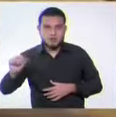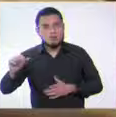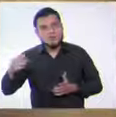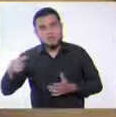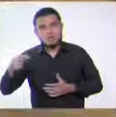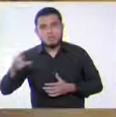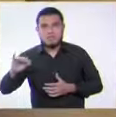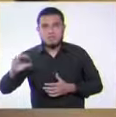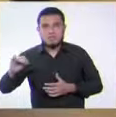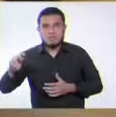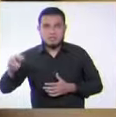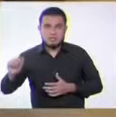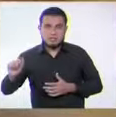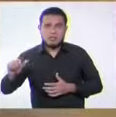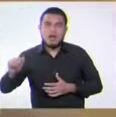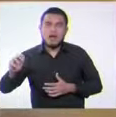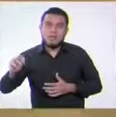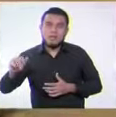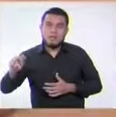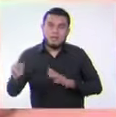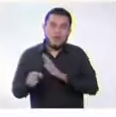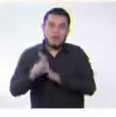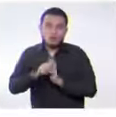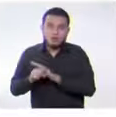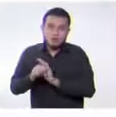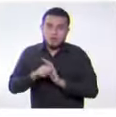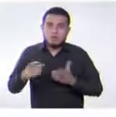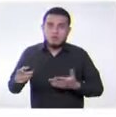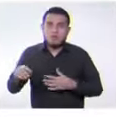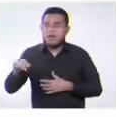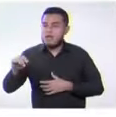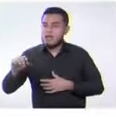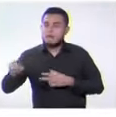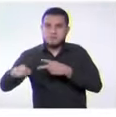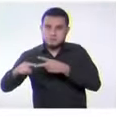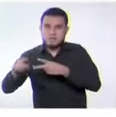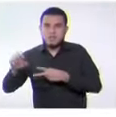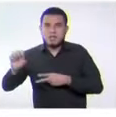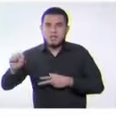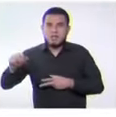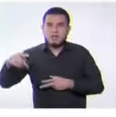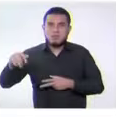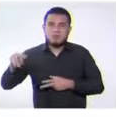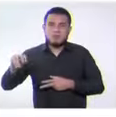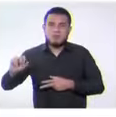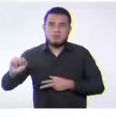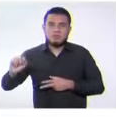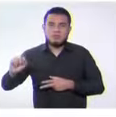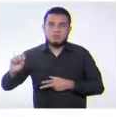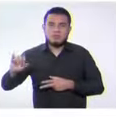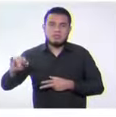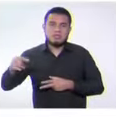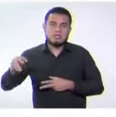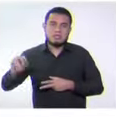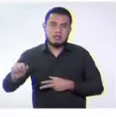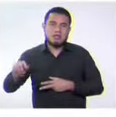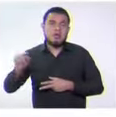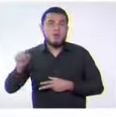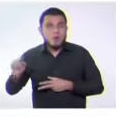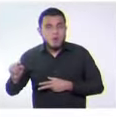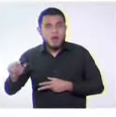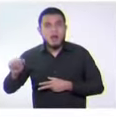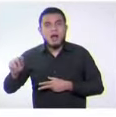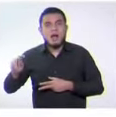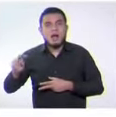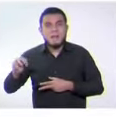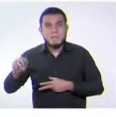los aminoalcoholes, y los esfingolípidos, relacionados con la esfingosina, que es un aminoalcohol de